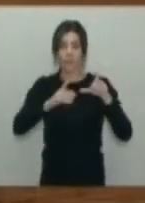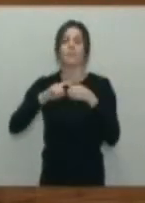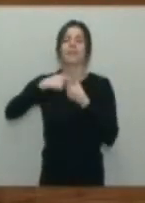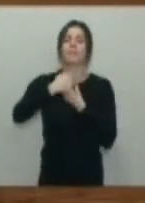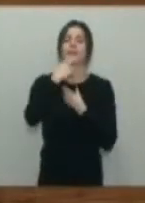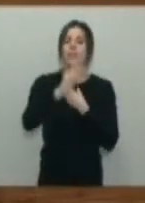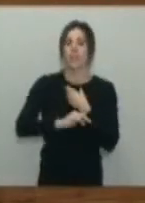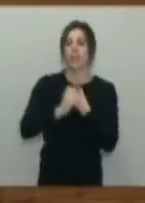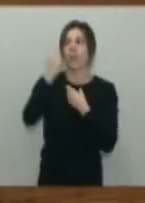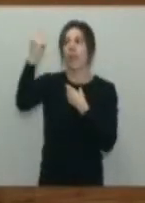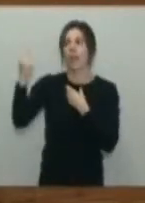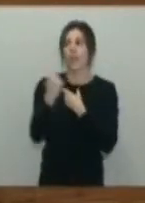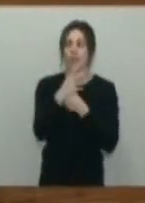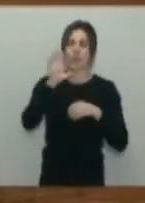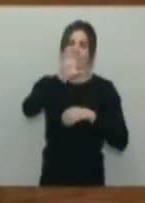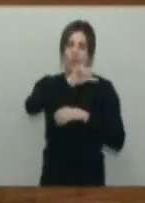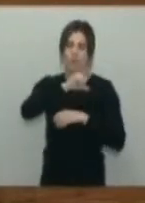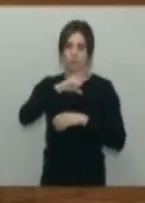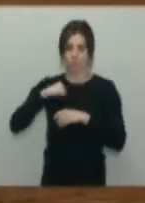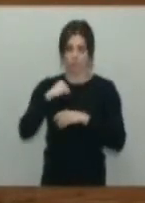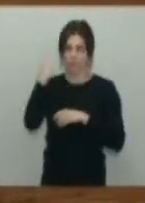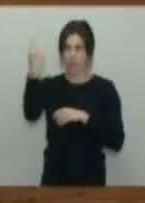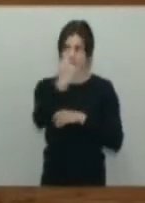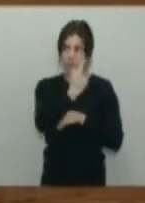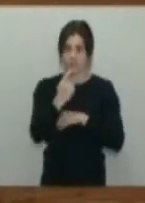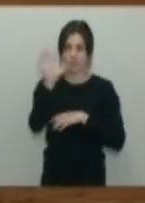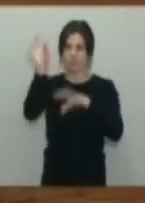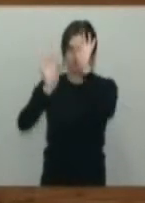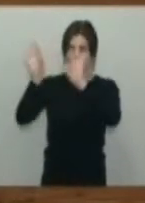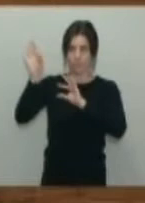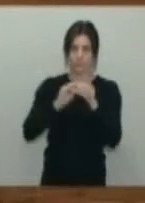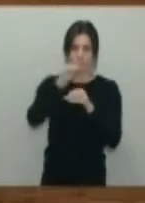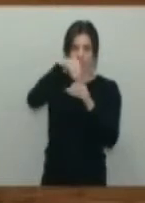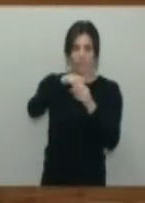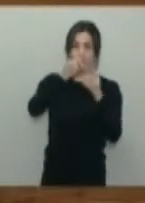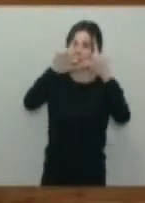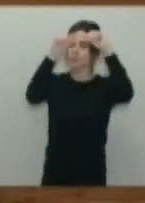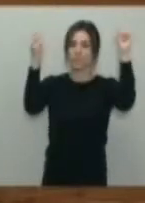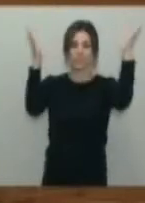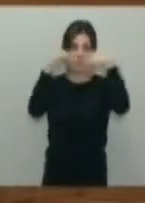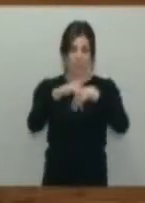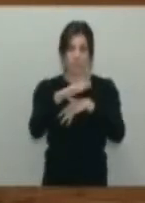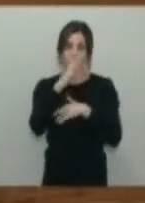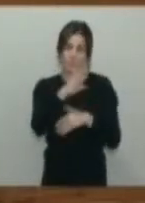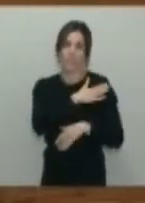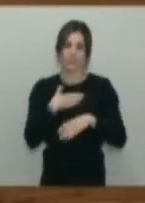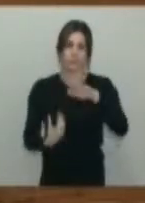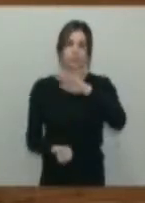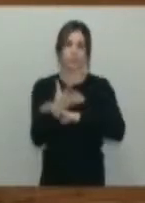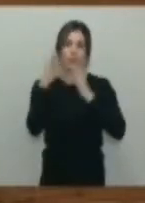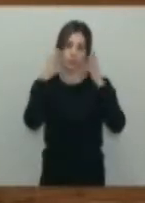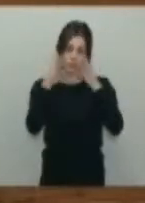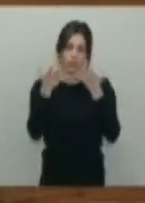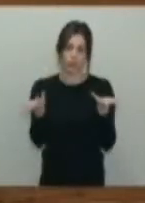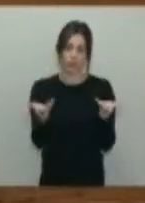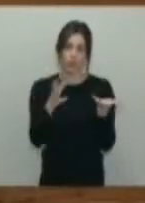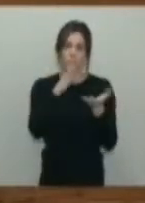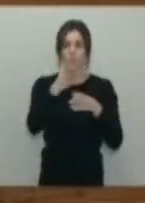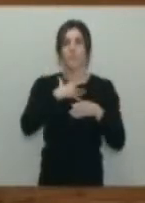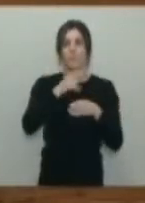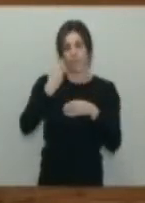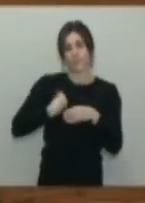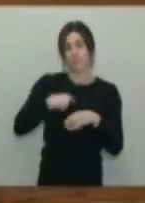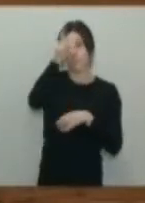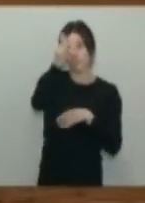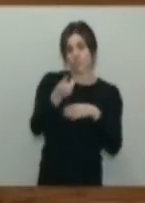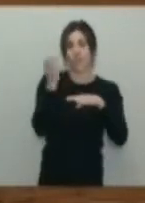nada. Por lo tanto, los autónomos asturianos no tienen voz directa en este Consejo Estatal. Las asociaciones de autónomos llevan años